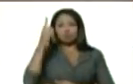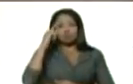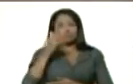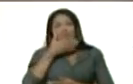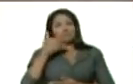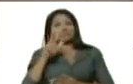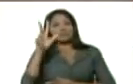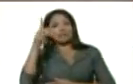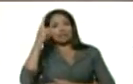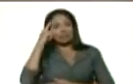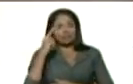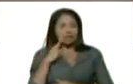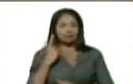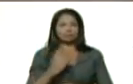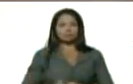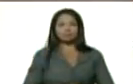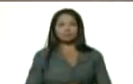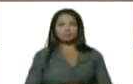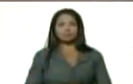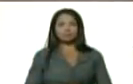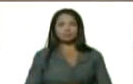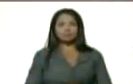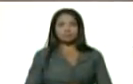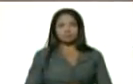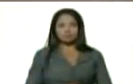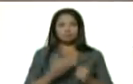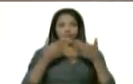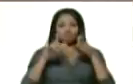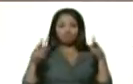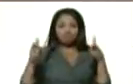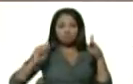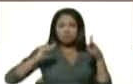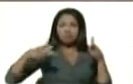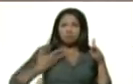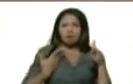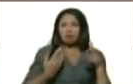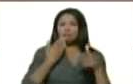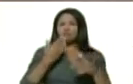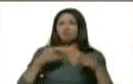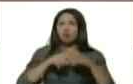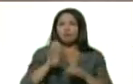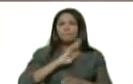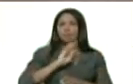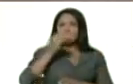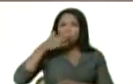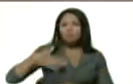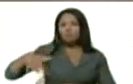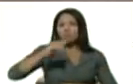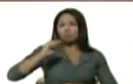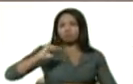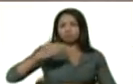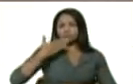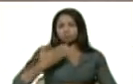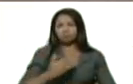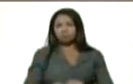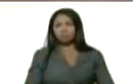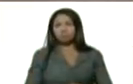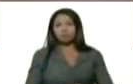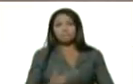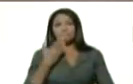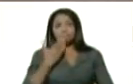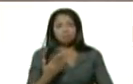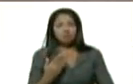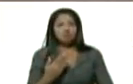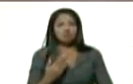3 días para abrir las compuertas. Eso lo pidió el propio pueblo, a abrir las